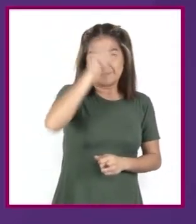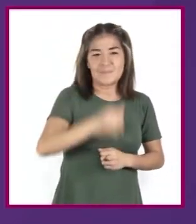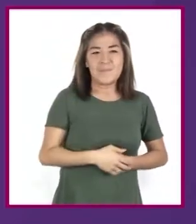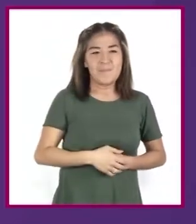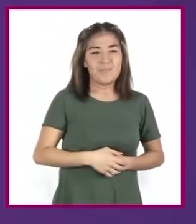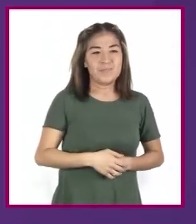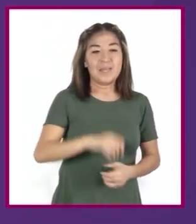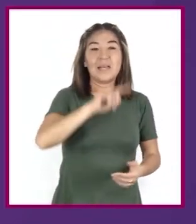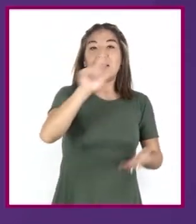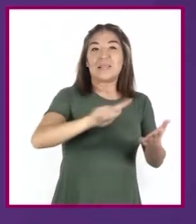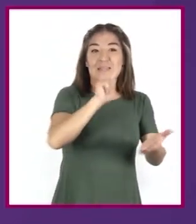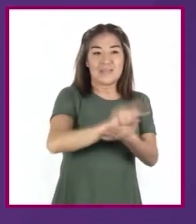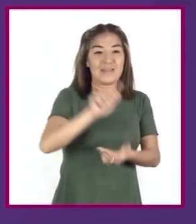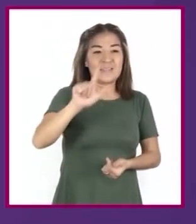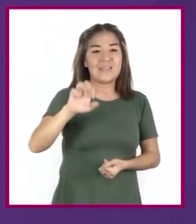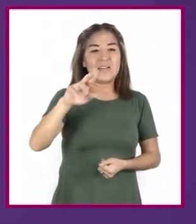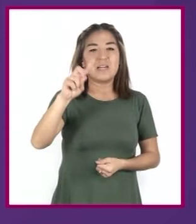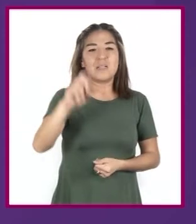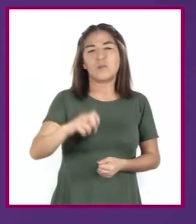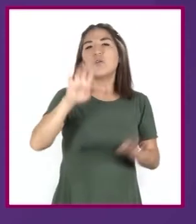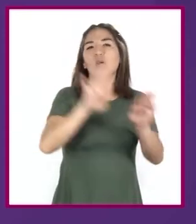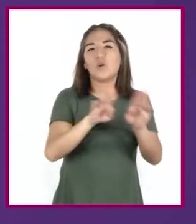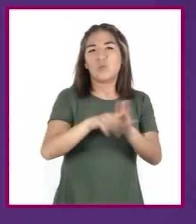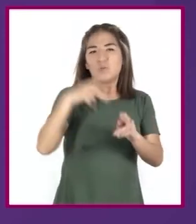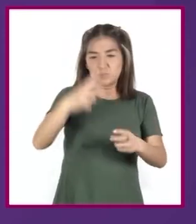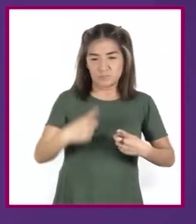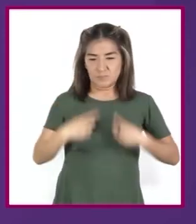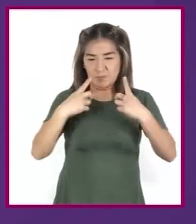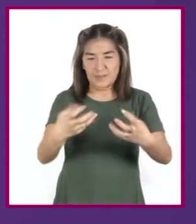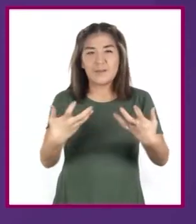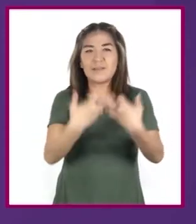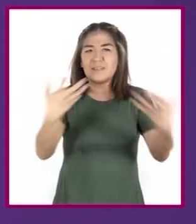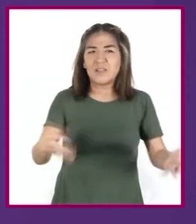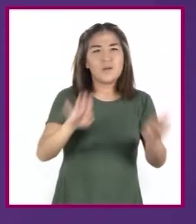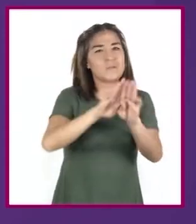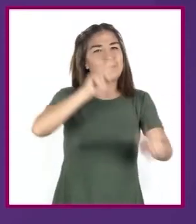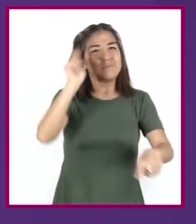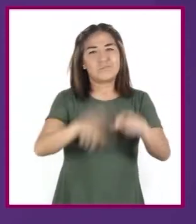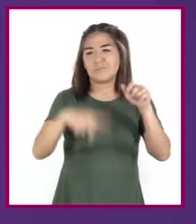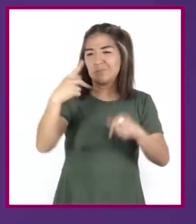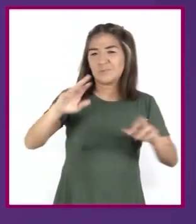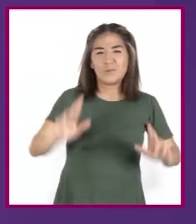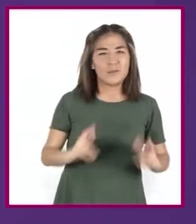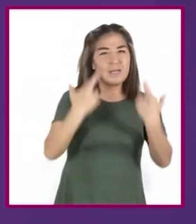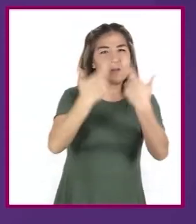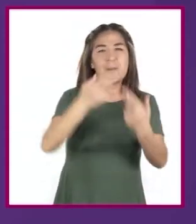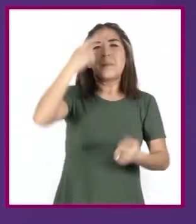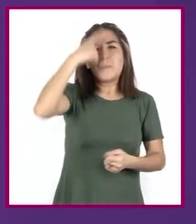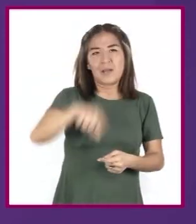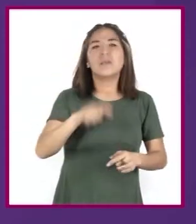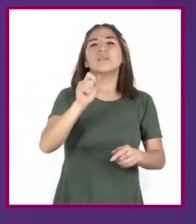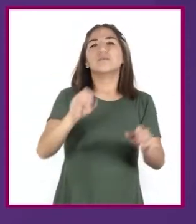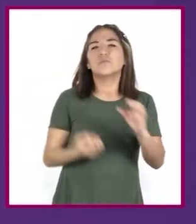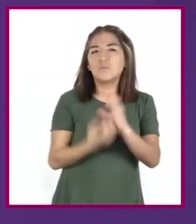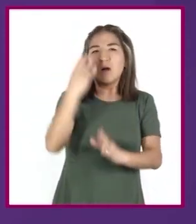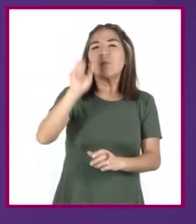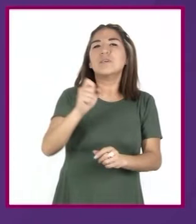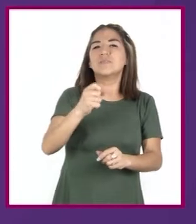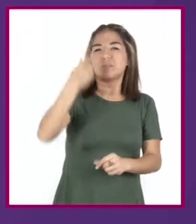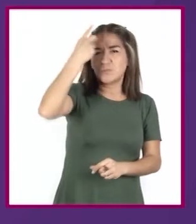Ley Lerdo buscaba quitar las propiedades a las corporaciones religiosas con el propósito de crear pequeños